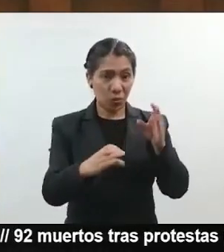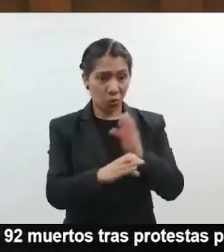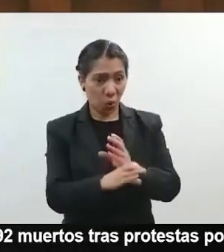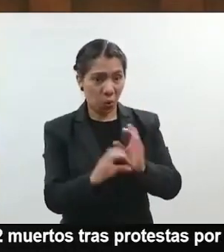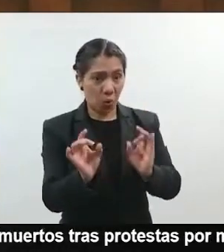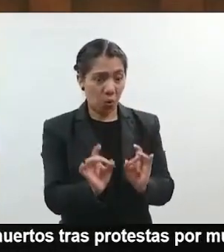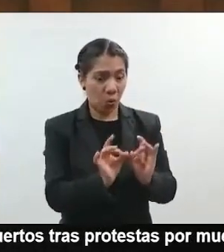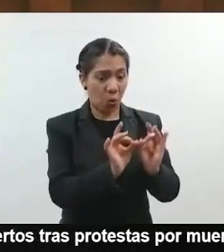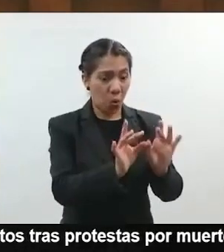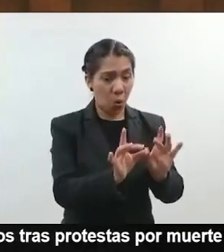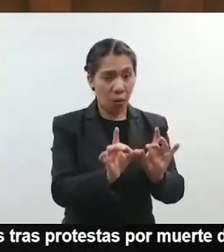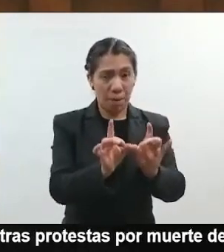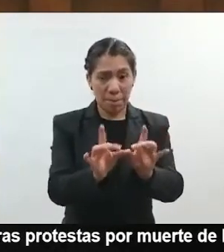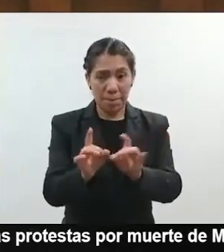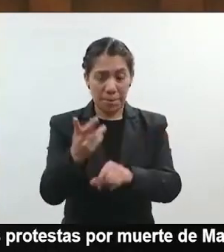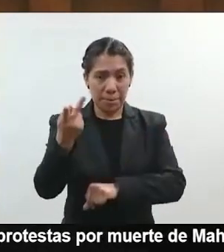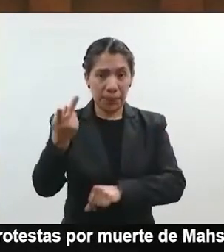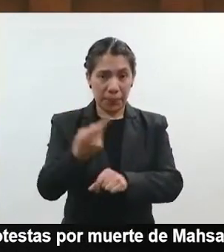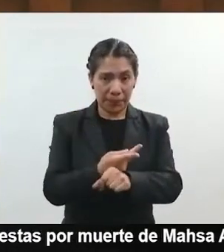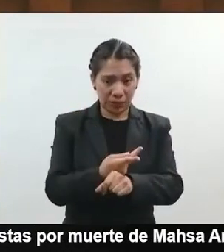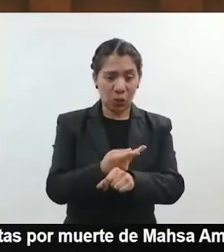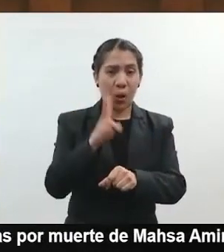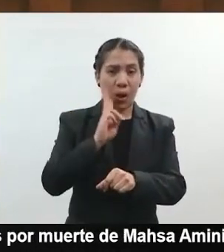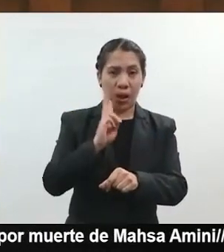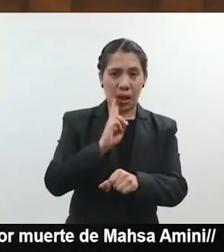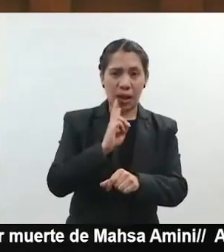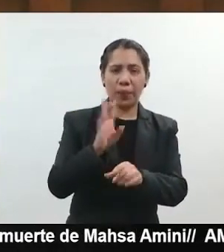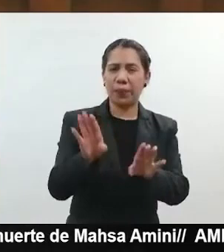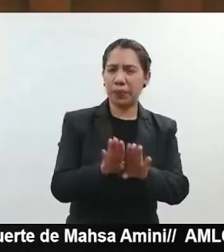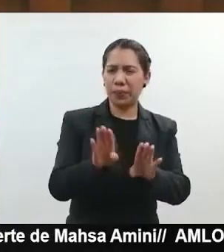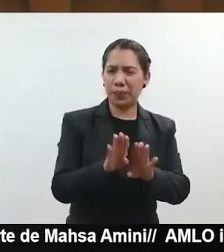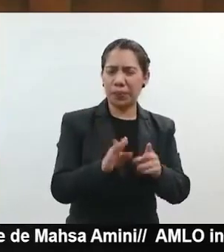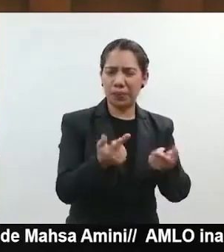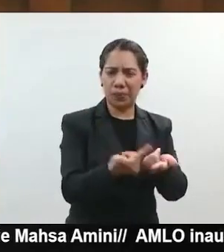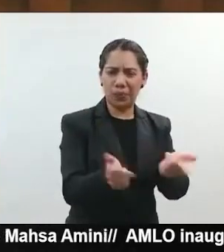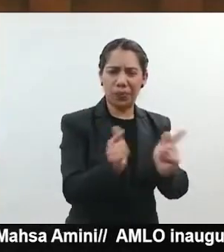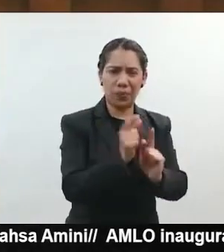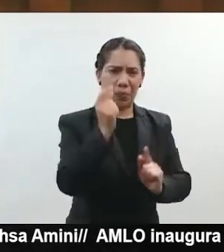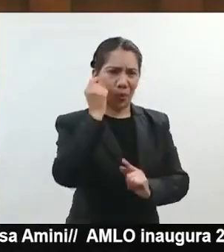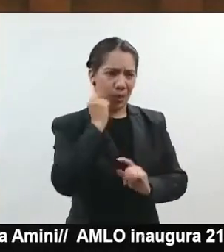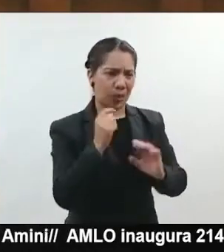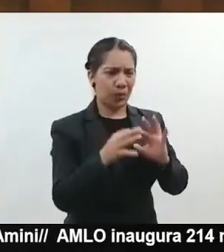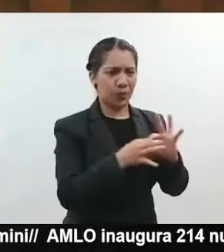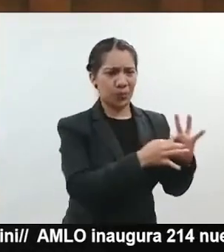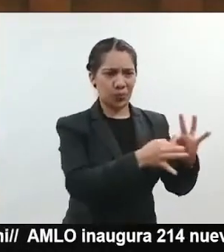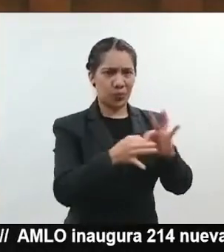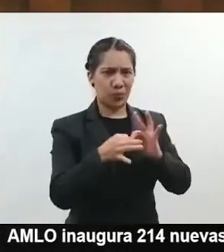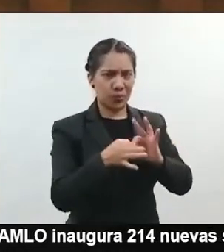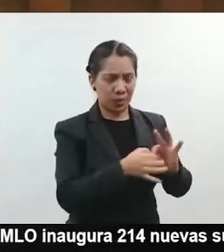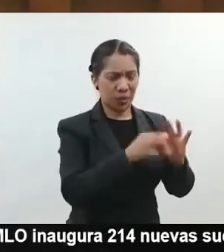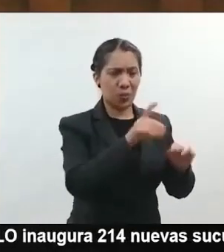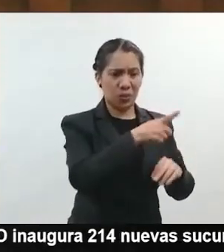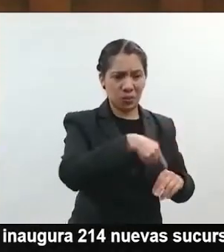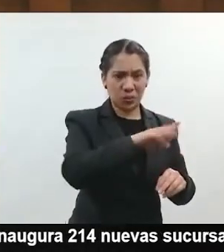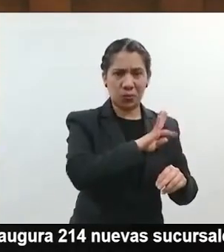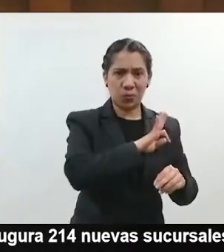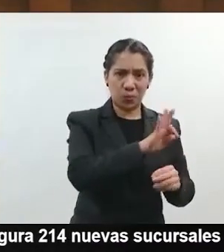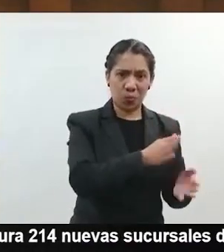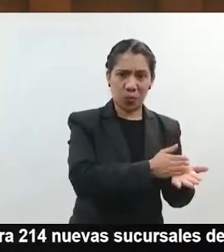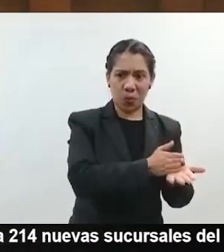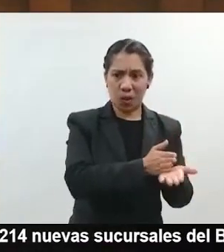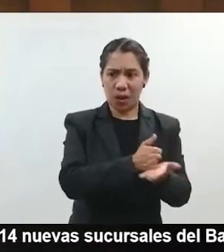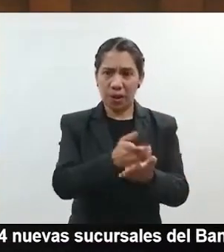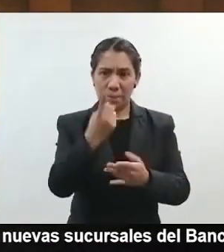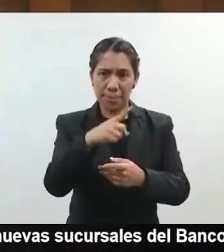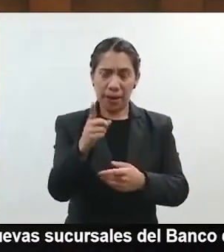coordinada. El acceso de Guerreros Unidos, el acceso directo a la información que se manejaba en el C4,